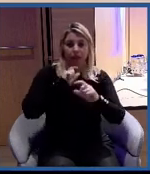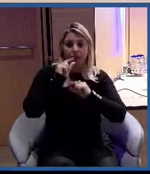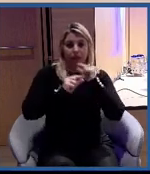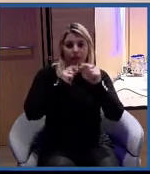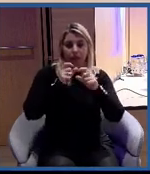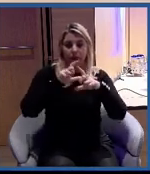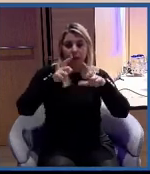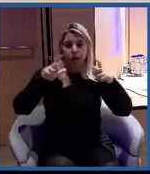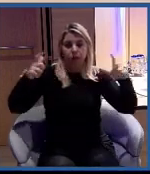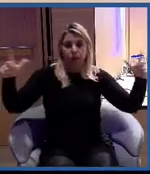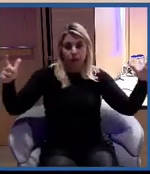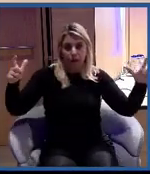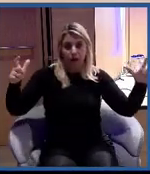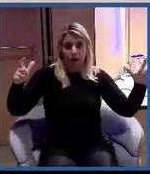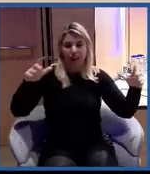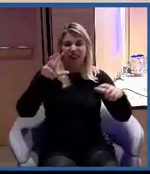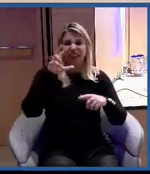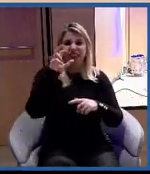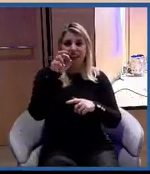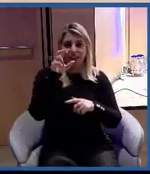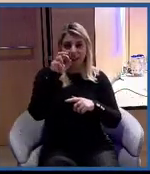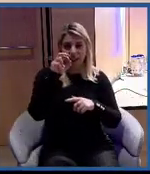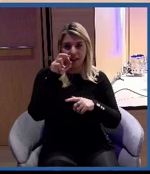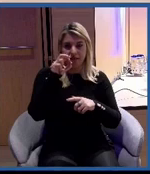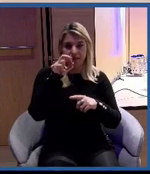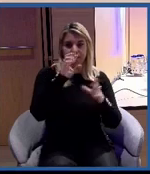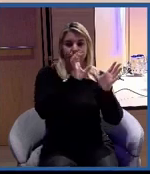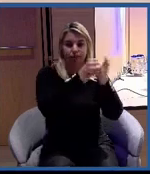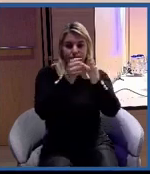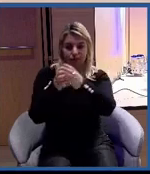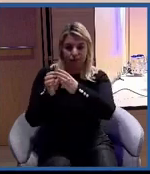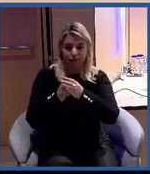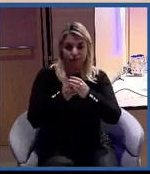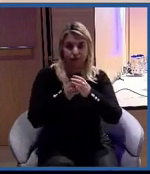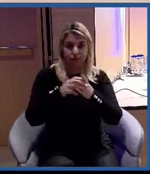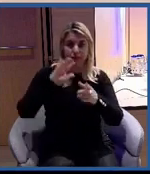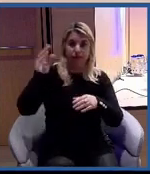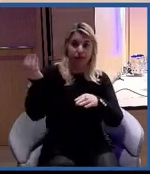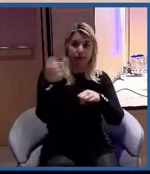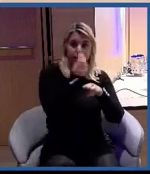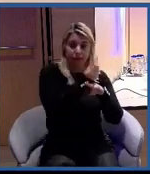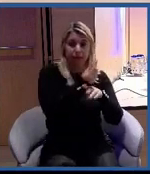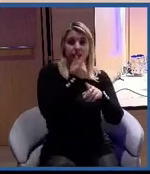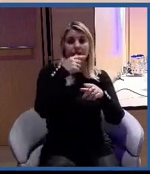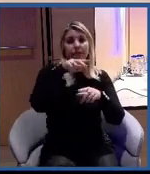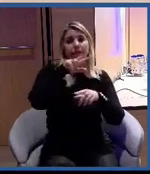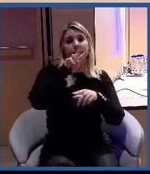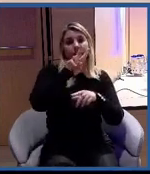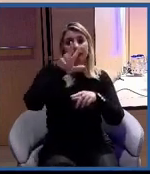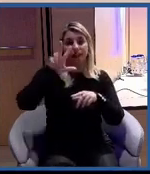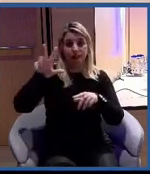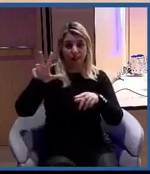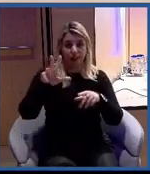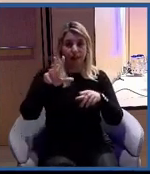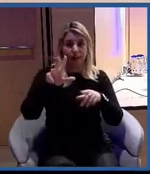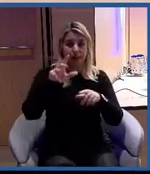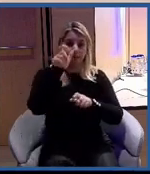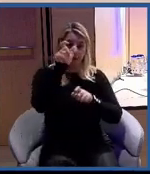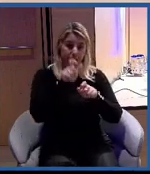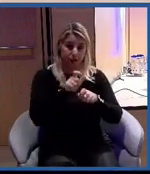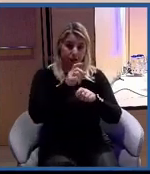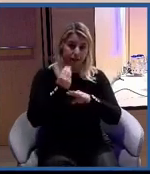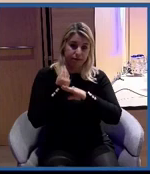lomitas fueron 30 de esos 30 se presentaron 23 candidatos y aún así